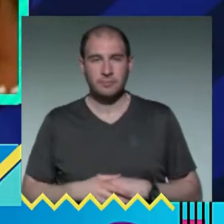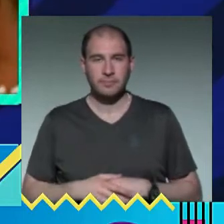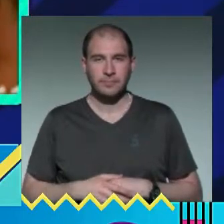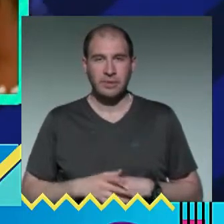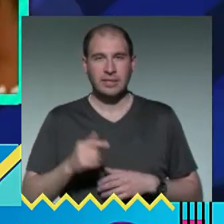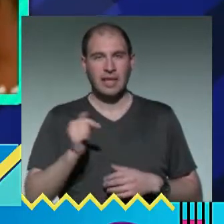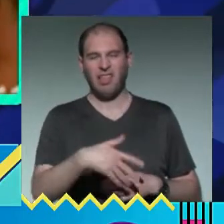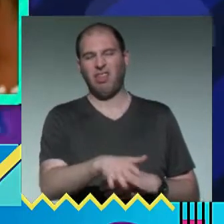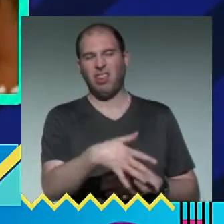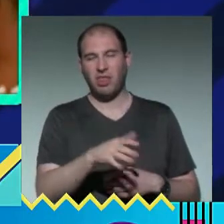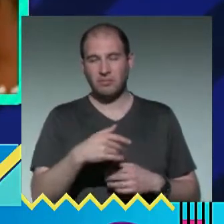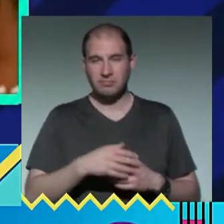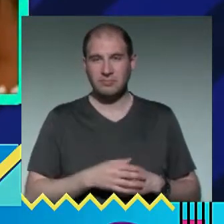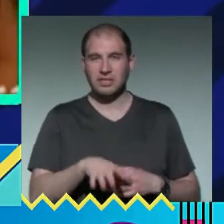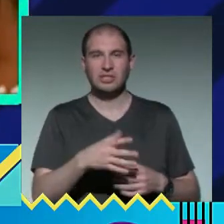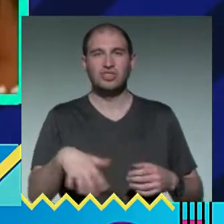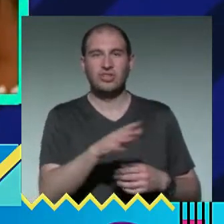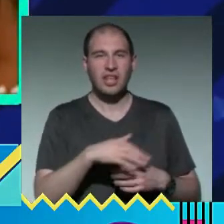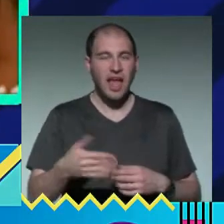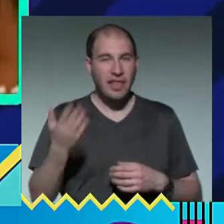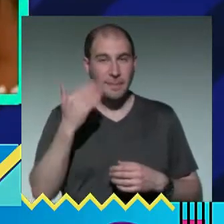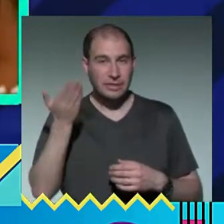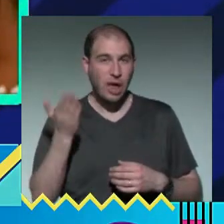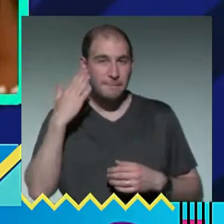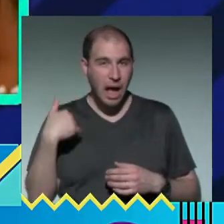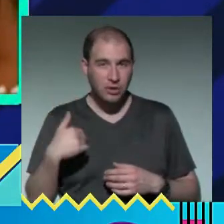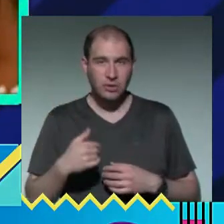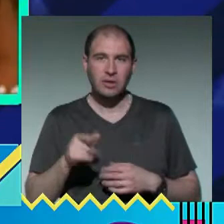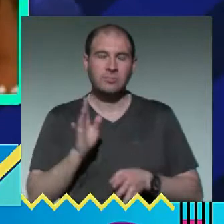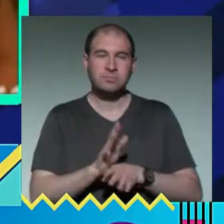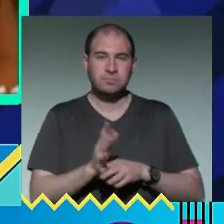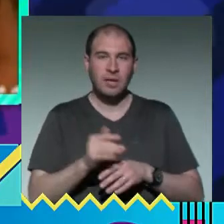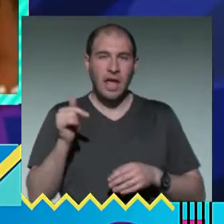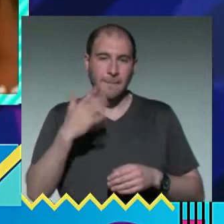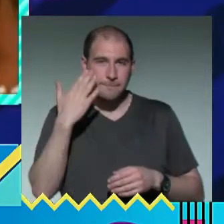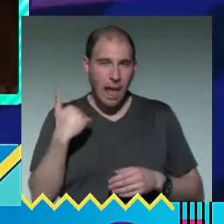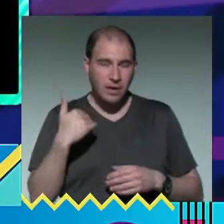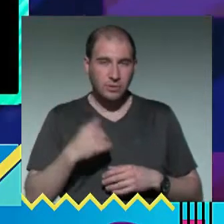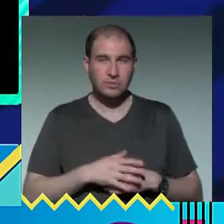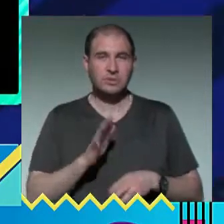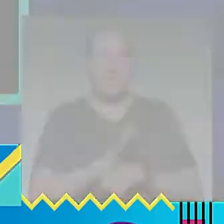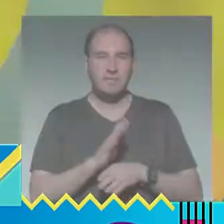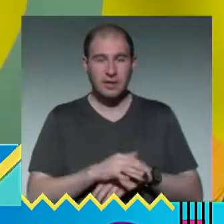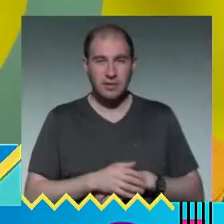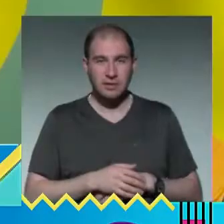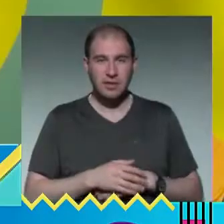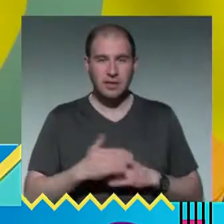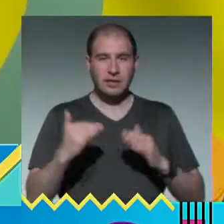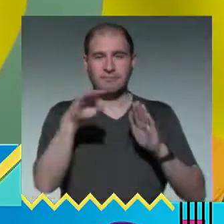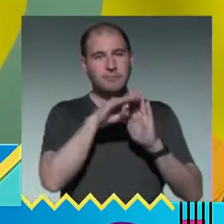era muy peyorativo. Era una sociedad en donde el blanco significaba ser blanco, significaba un